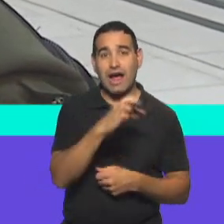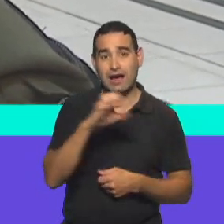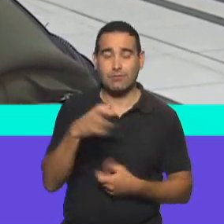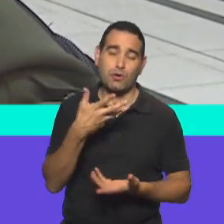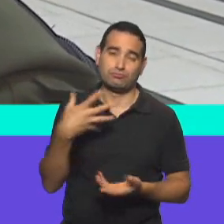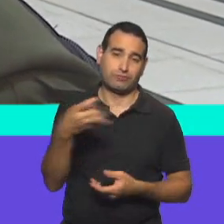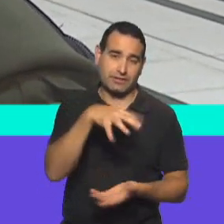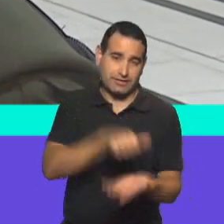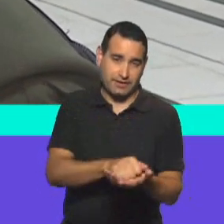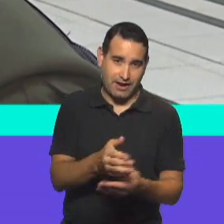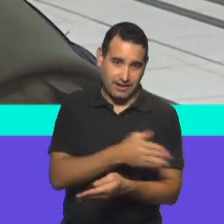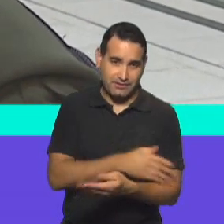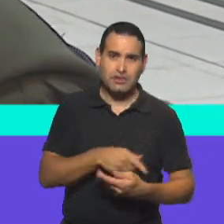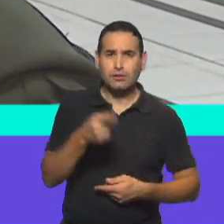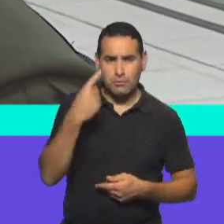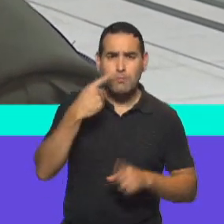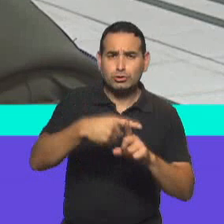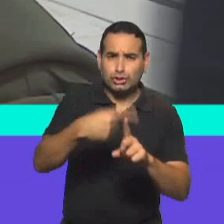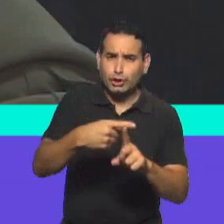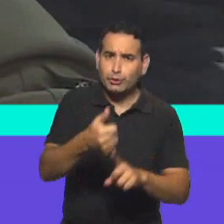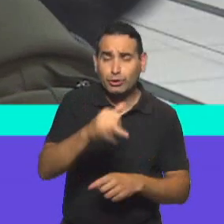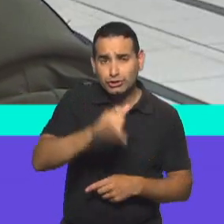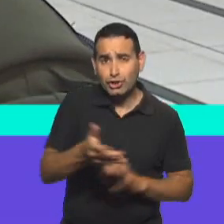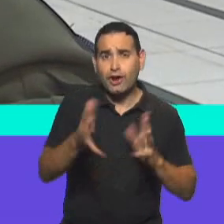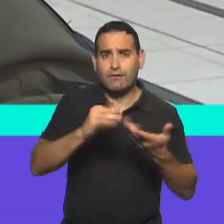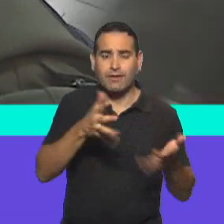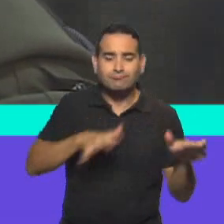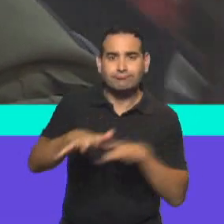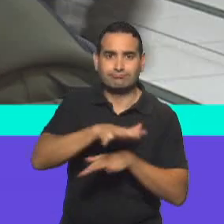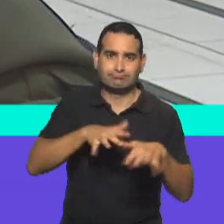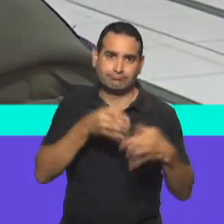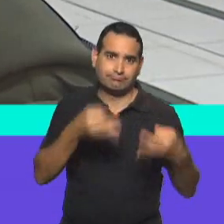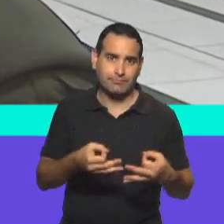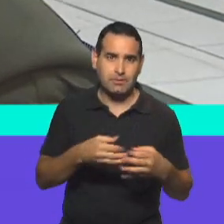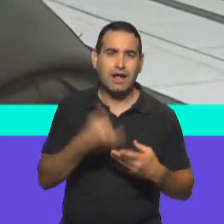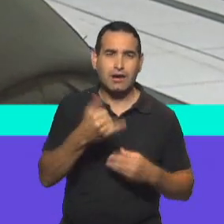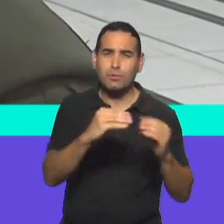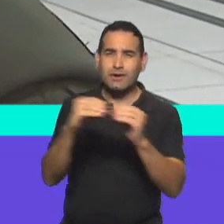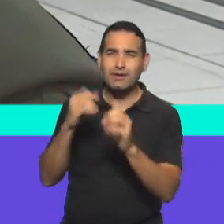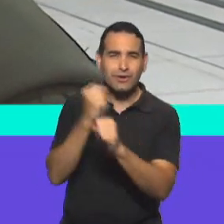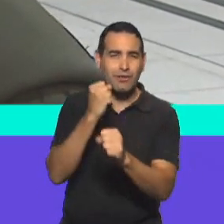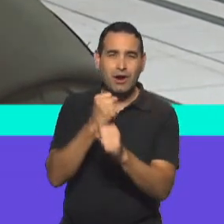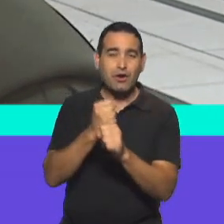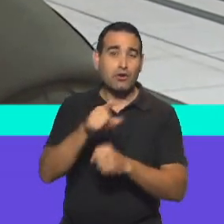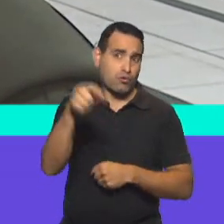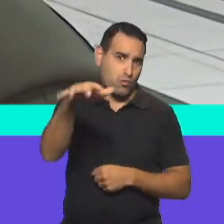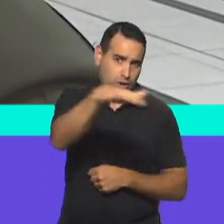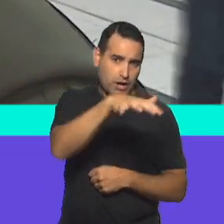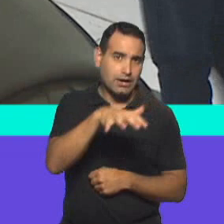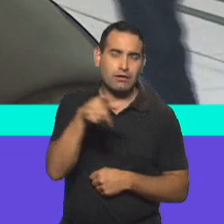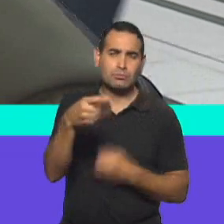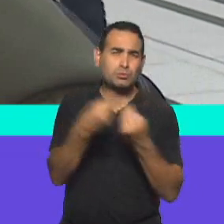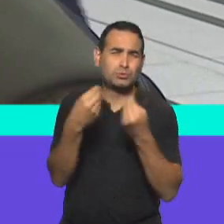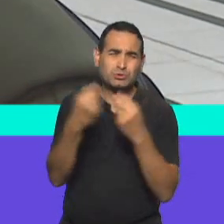tu Tren y demás? Eso lo veo positivo porque es una manera de ordenarse. Tengo compañeros de trabajo que de otros lugares se